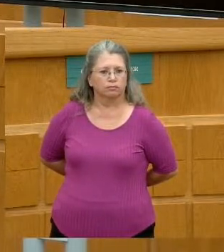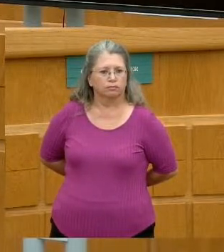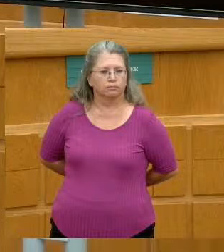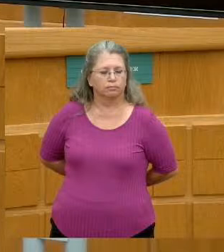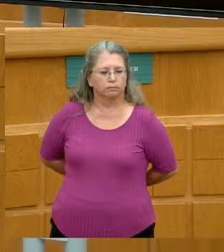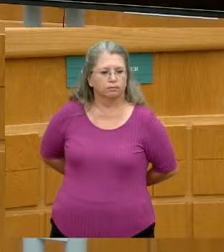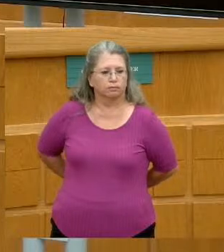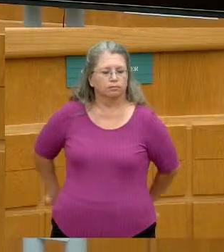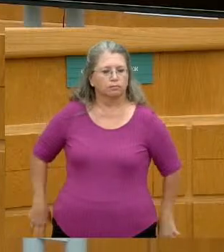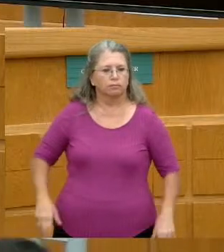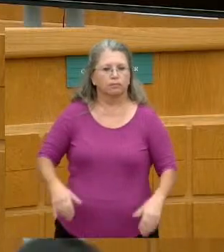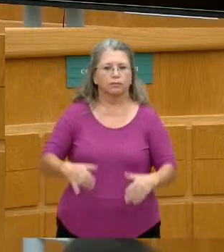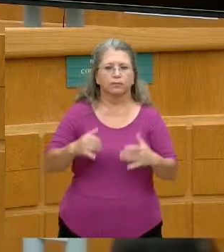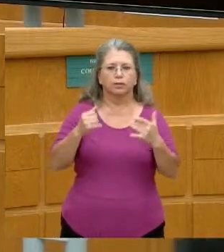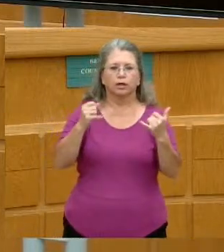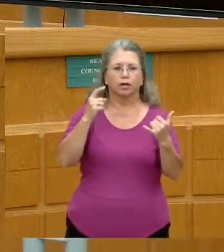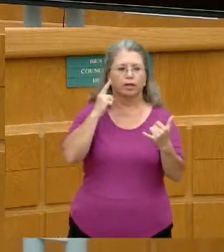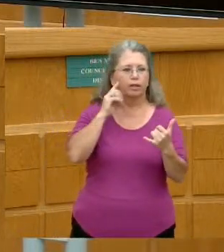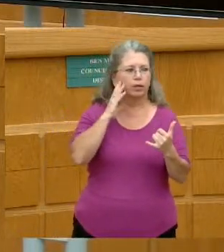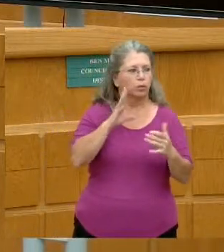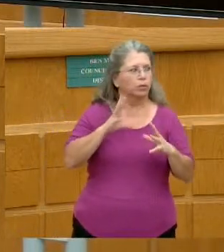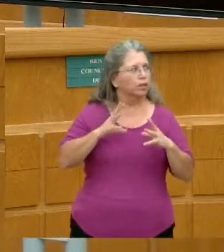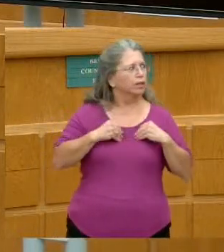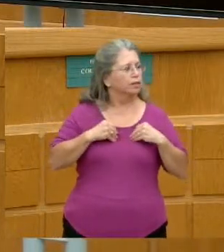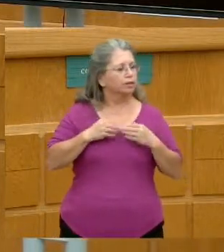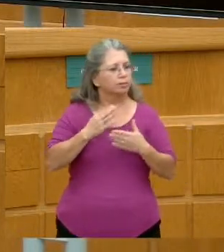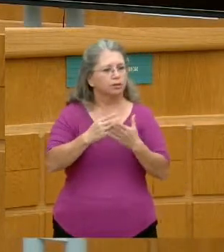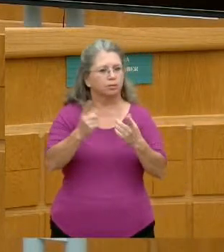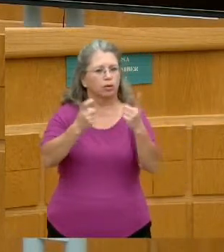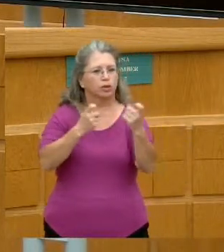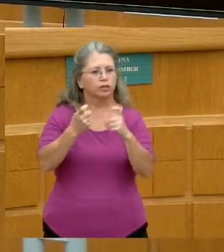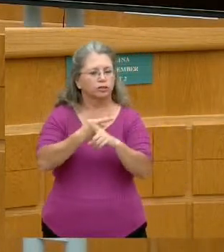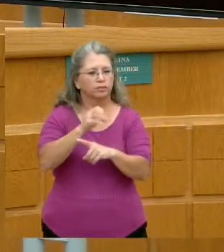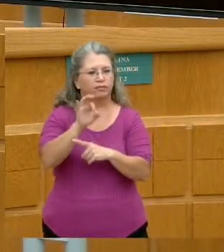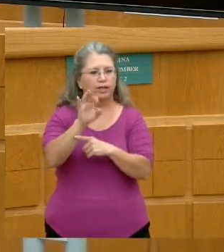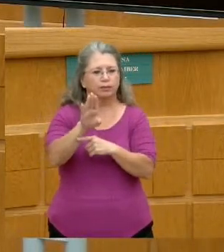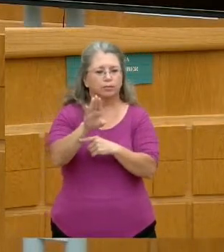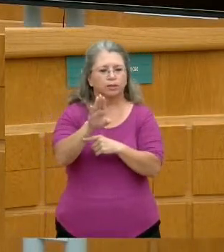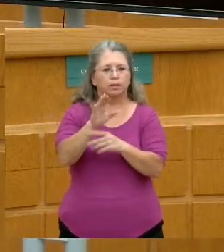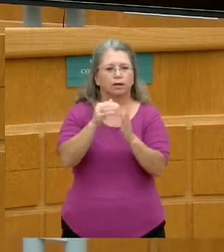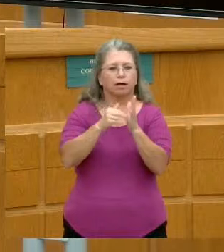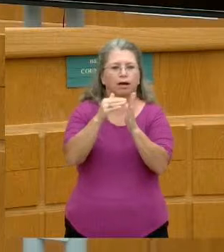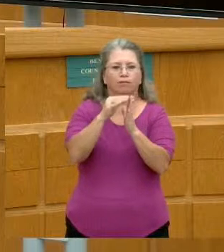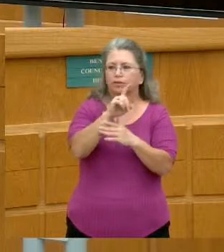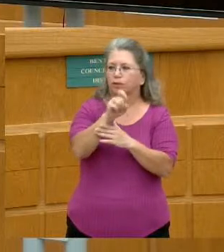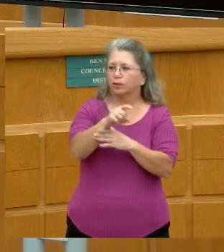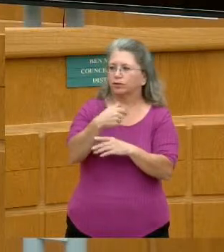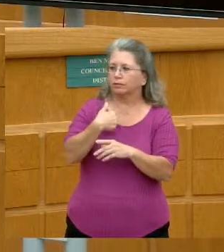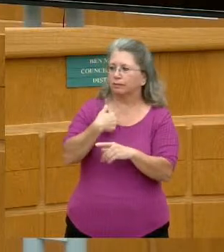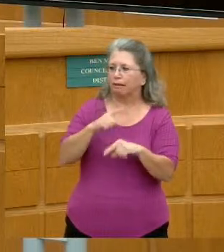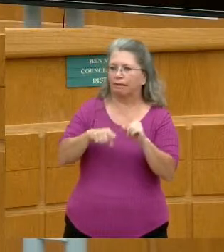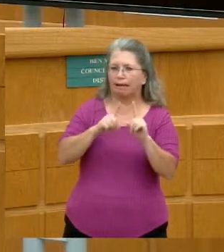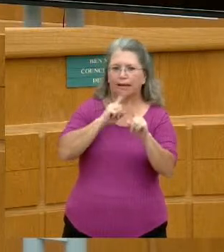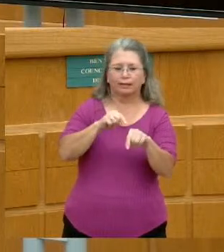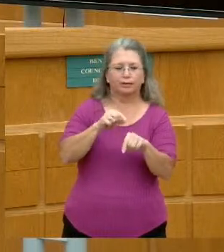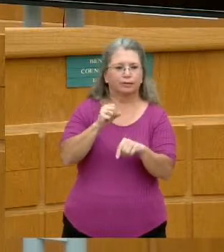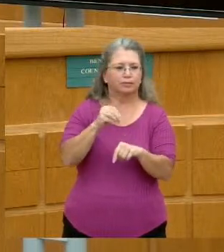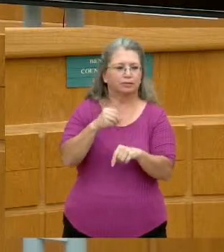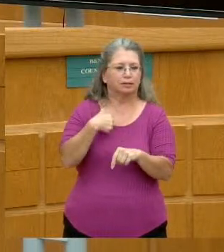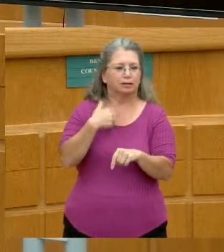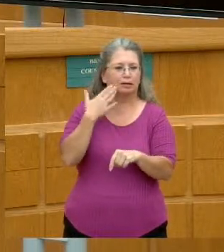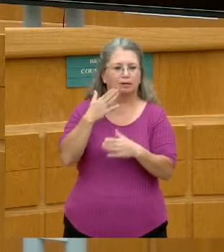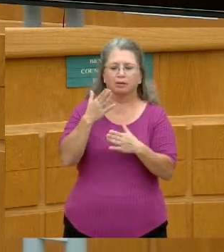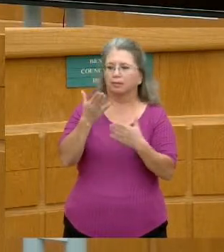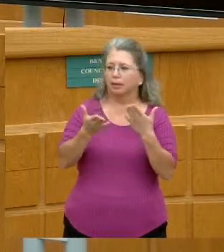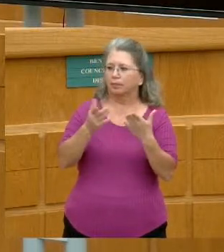So I think we're going to take some questions from Facebook. Often the questions are ones that I can't answer, so we may need